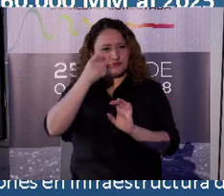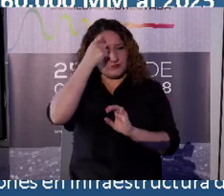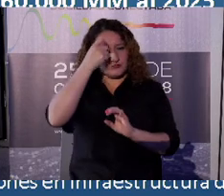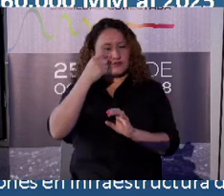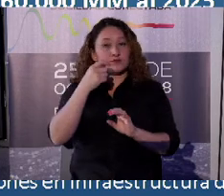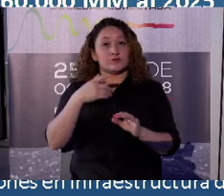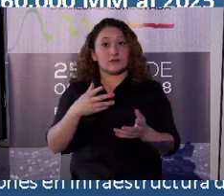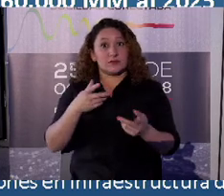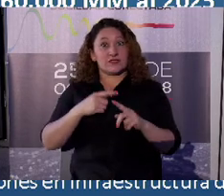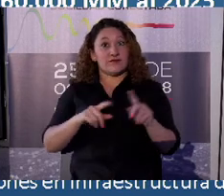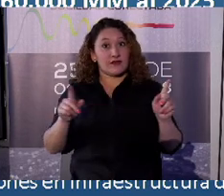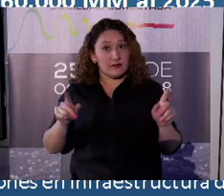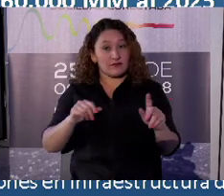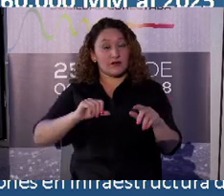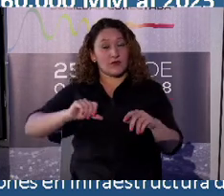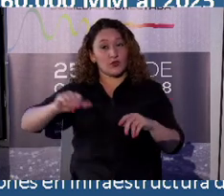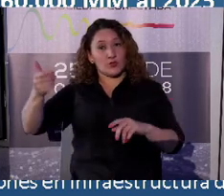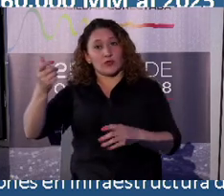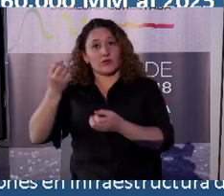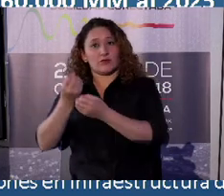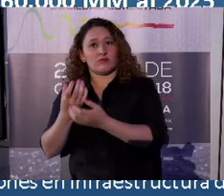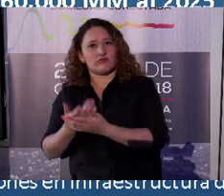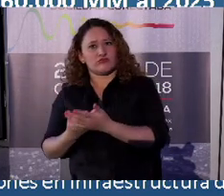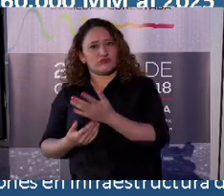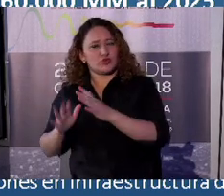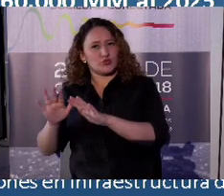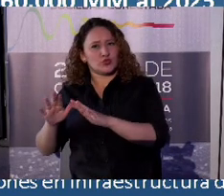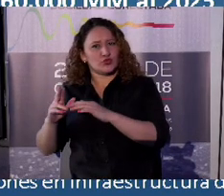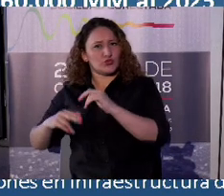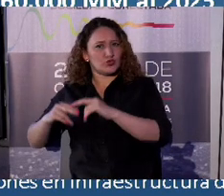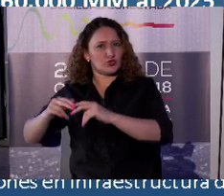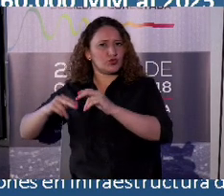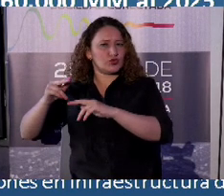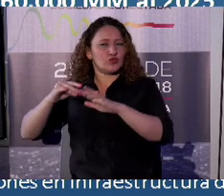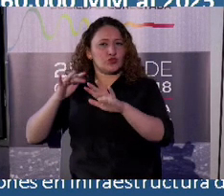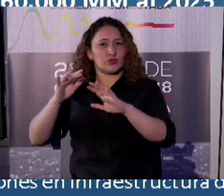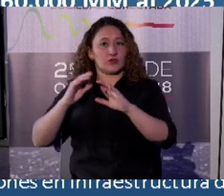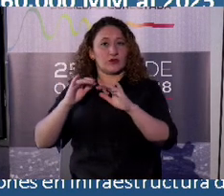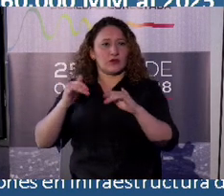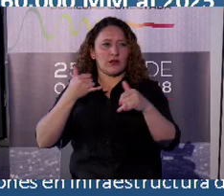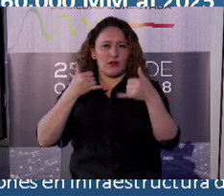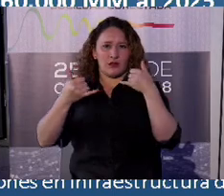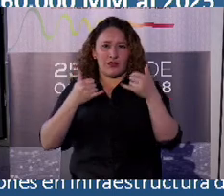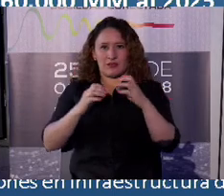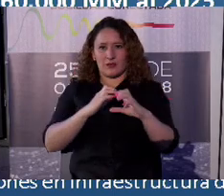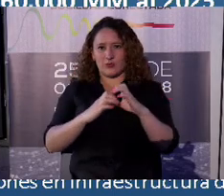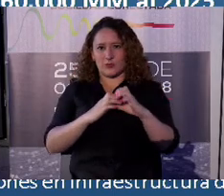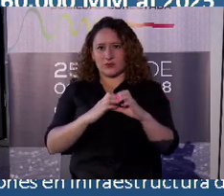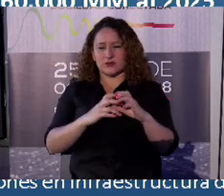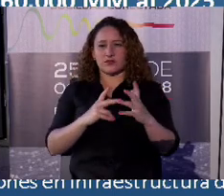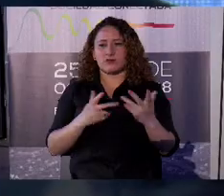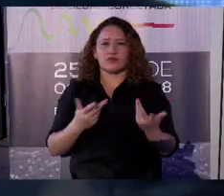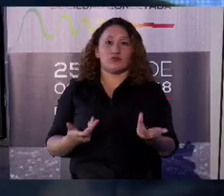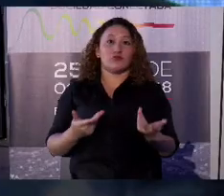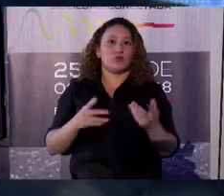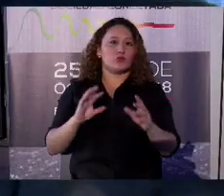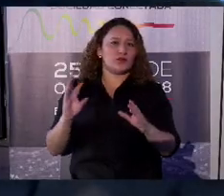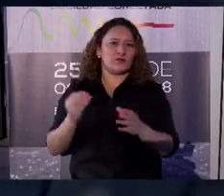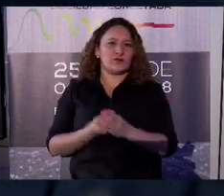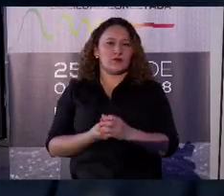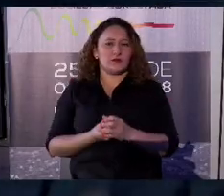a diferencia de otras infraestructuras, en el ámbito de las telecomunicaciones, la infraestructura es fundamentalmente privada,